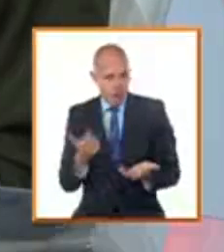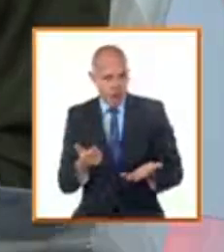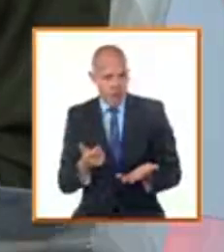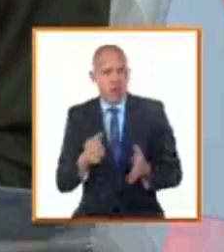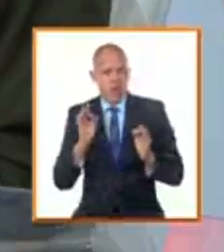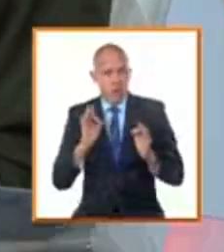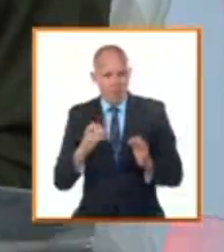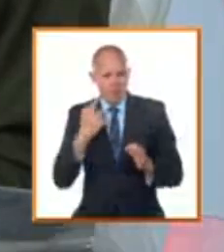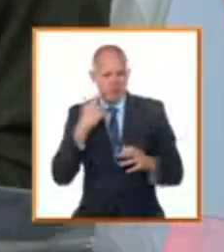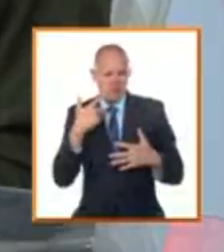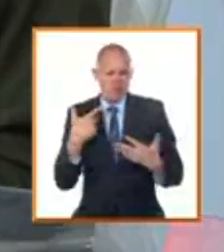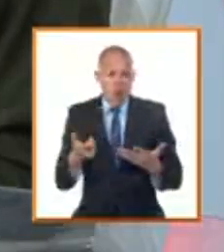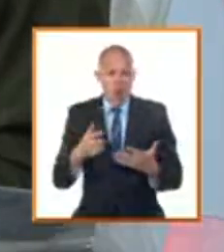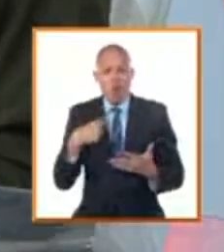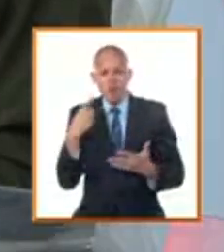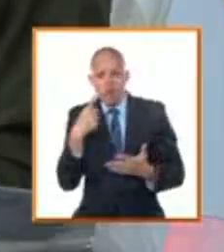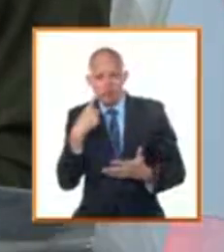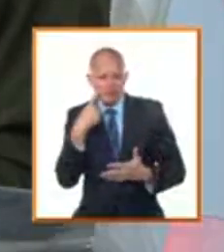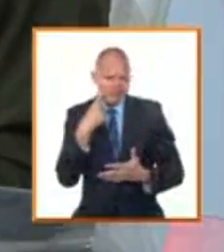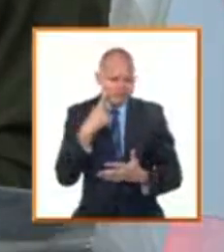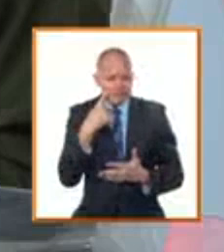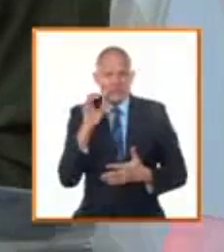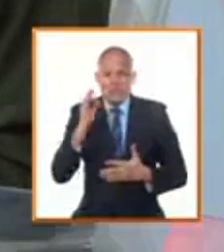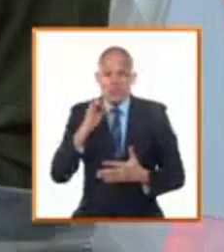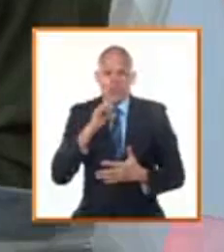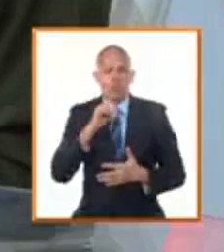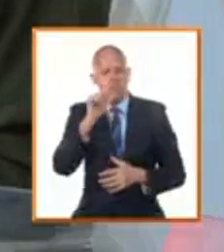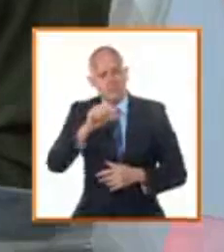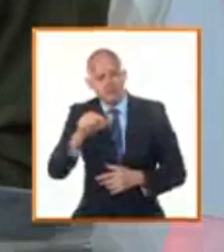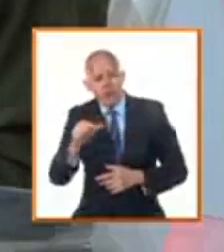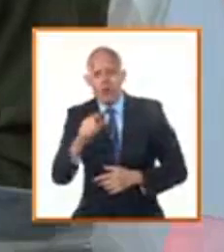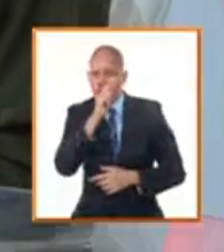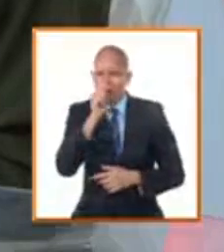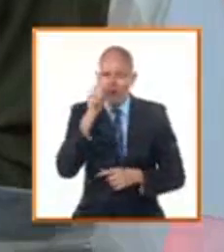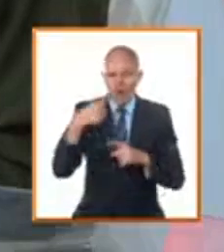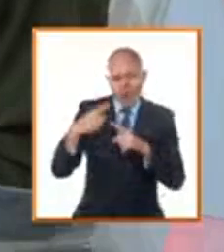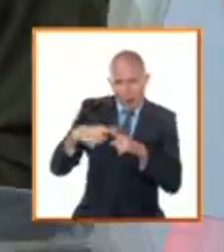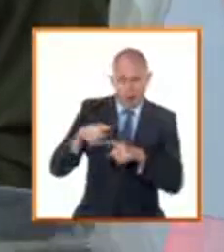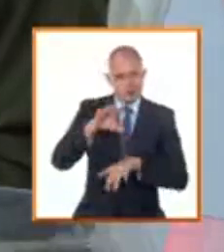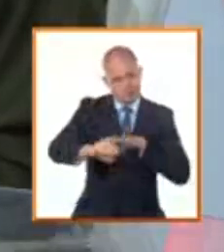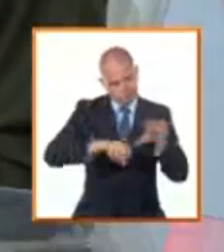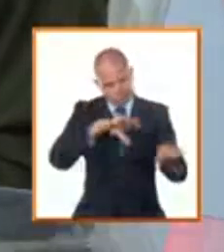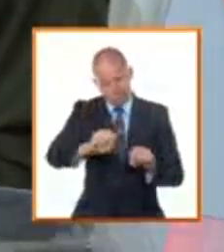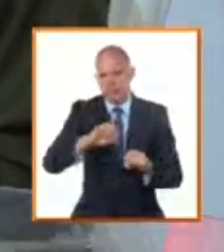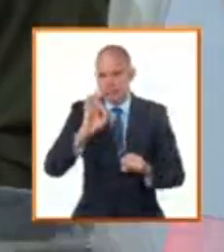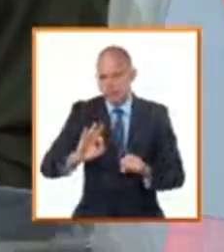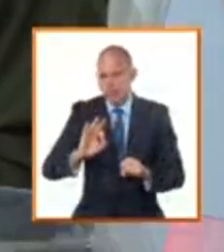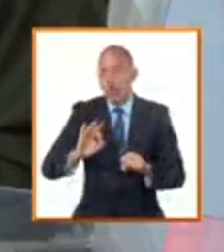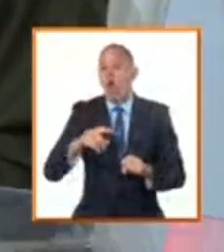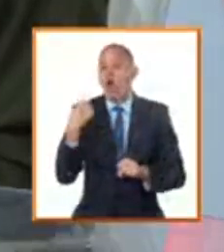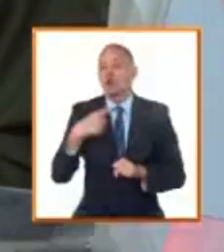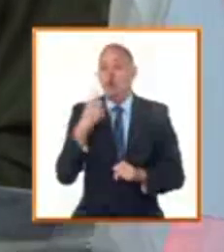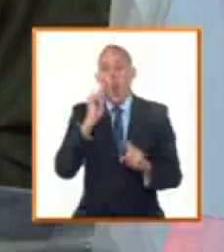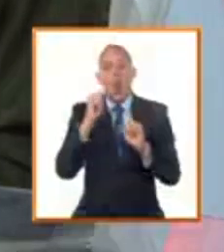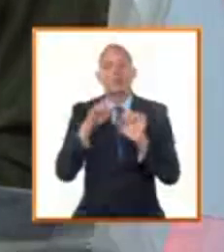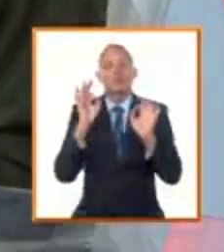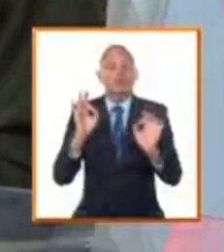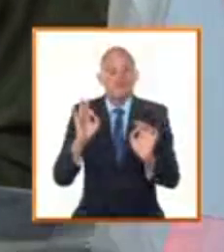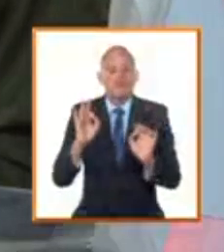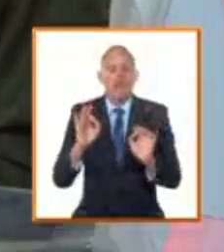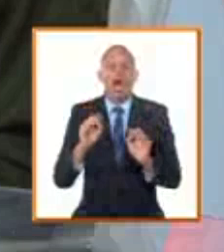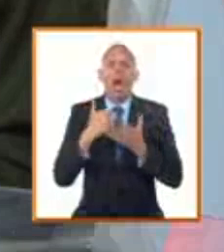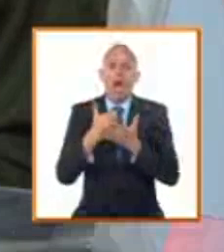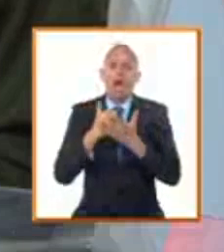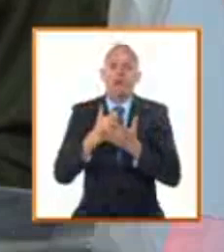flagelo, en estrecha coordinación con el resto de las instituciones del país, para salvaguardar y garantizar la